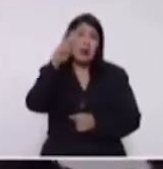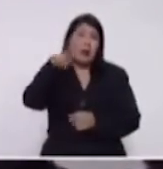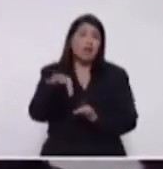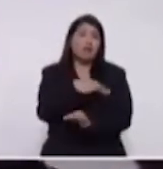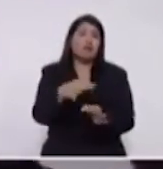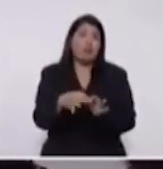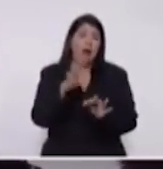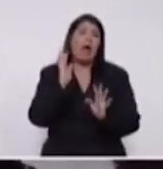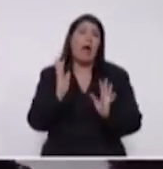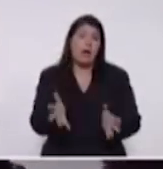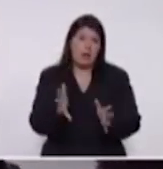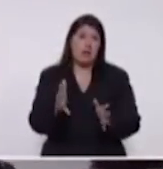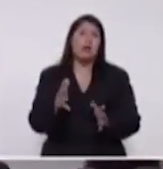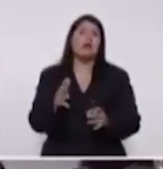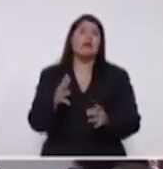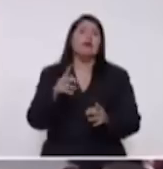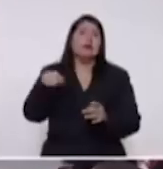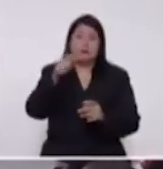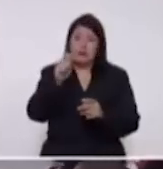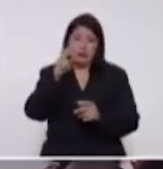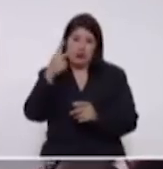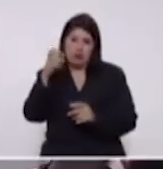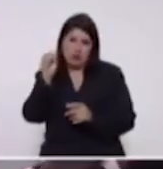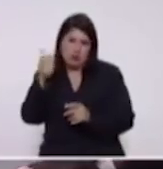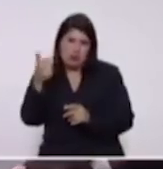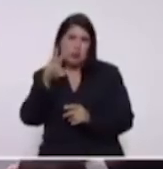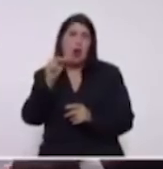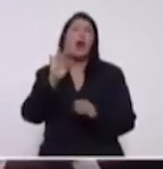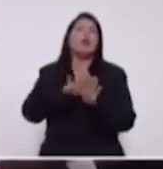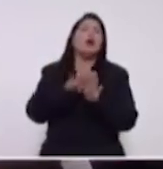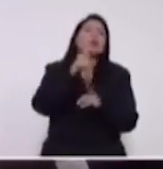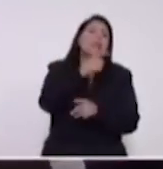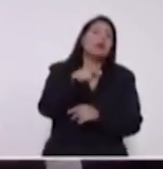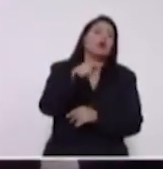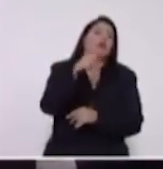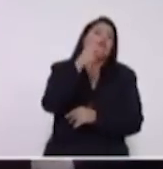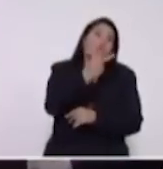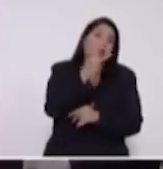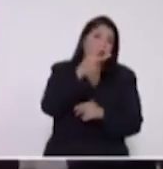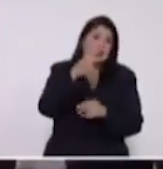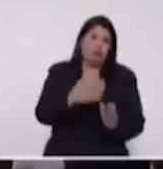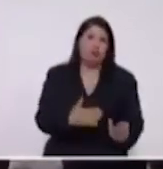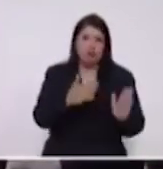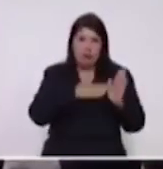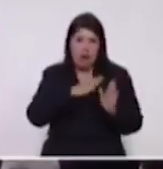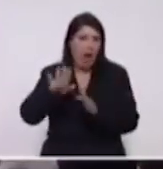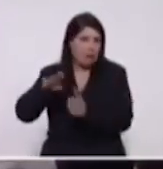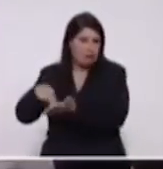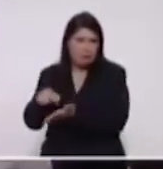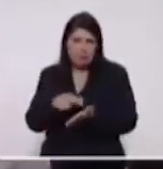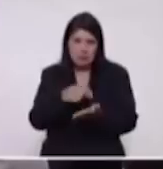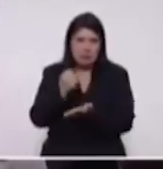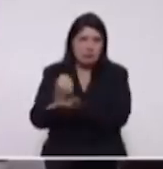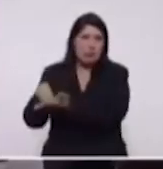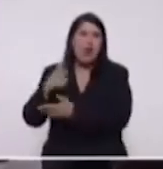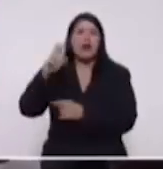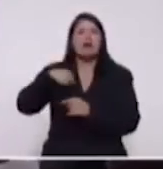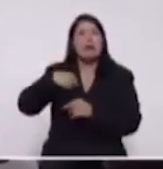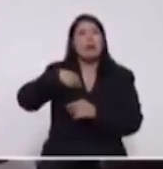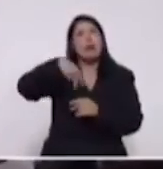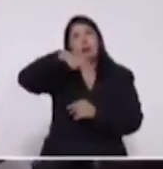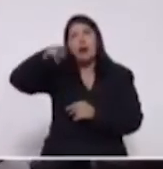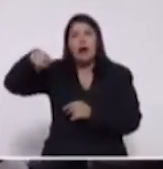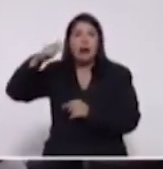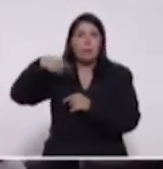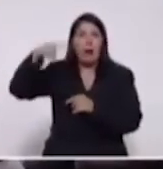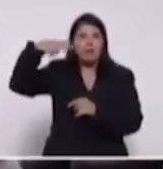completamente y certificados 102 compromisos. De forma permanente, en las distintas giras de trabajo que